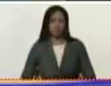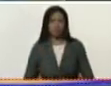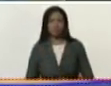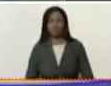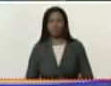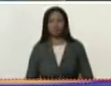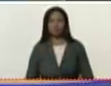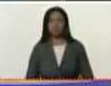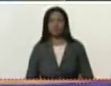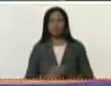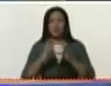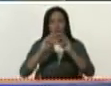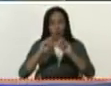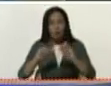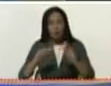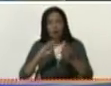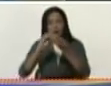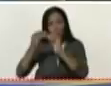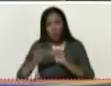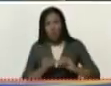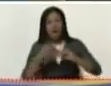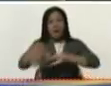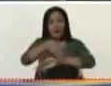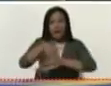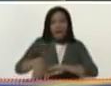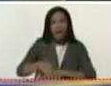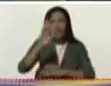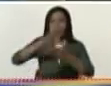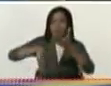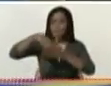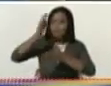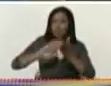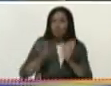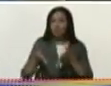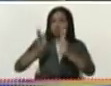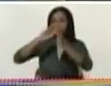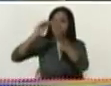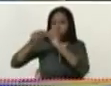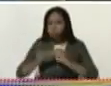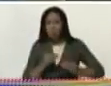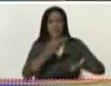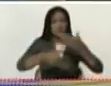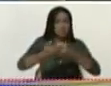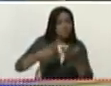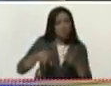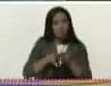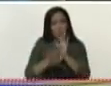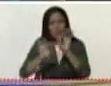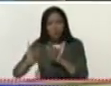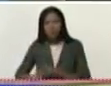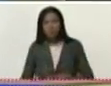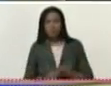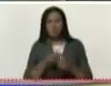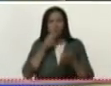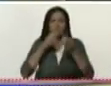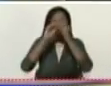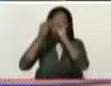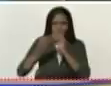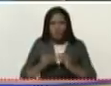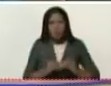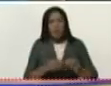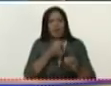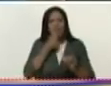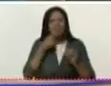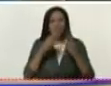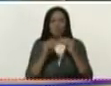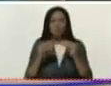Con el asfaltado, con la pintura, con el arreglo, con la infraestructura, con el servicio, con la bellosura, pues. Vamos a poner bella